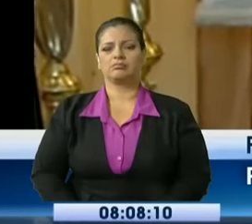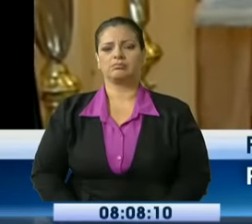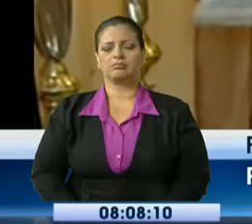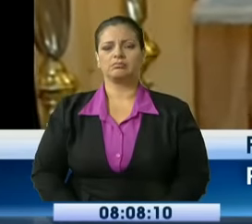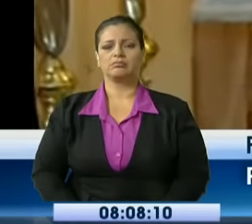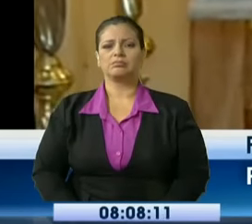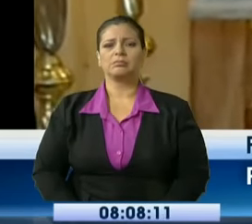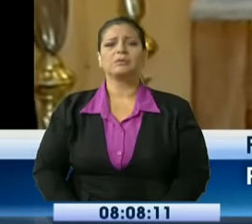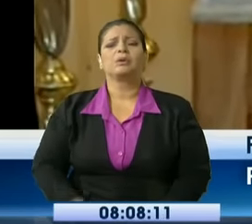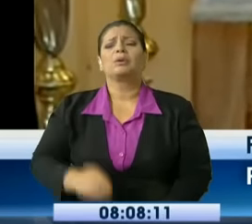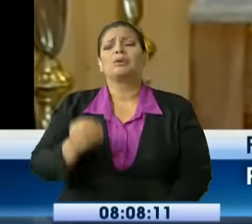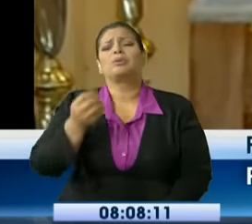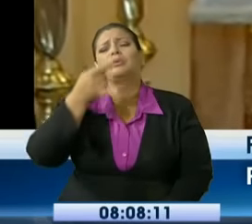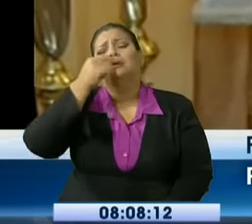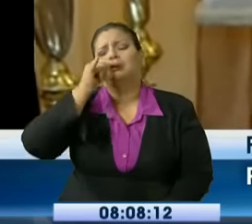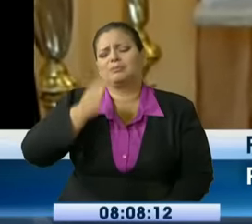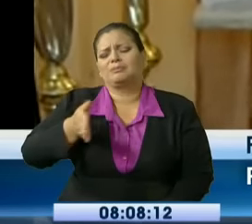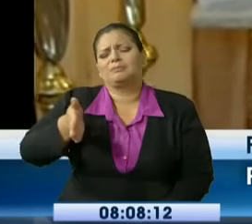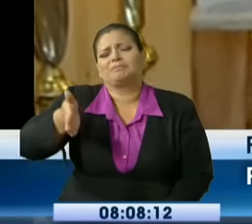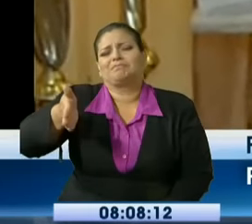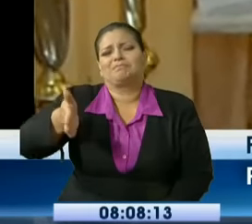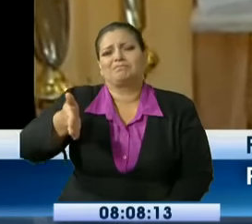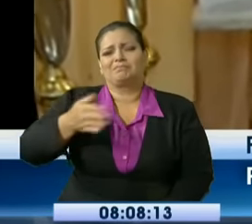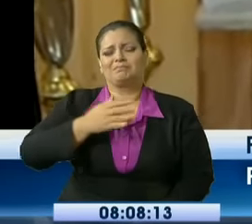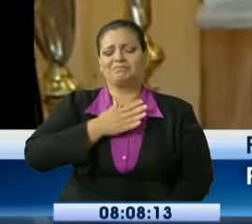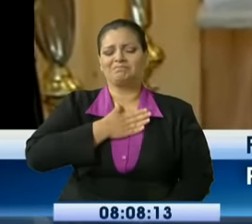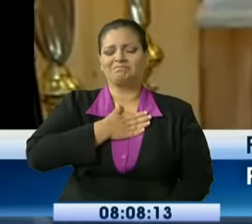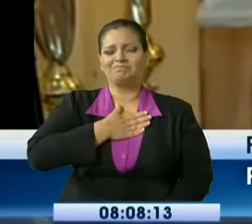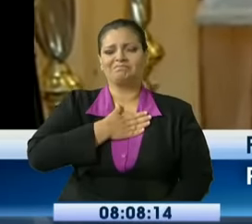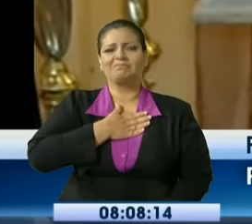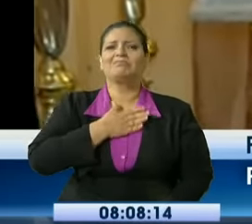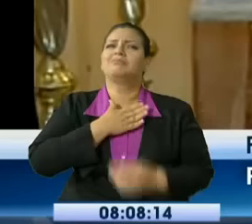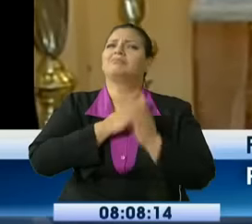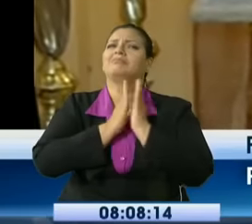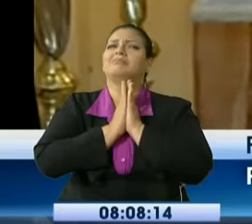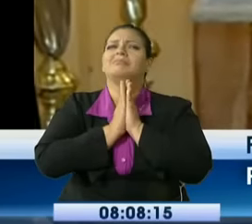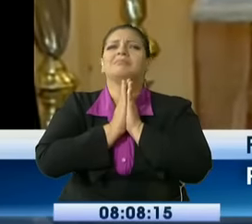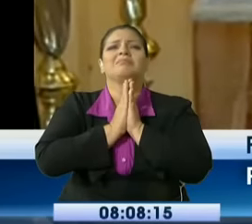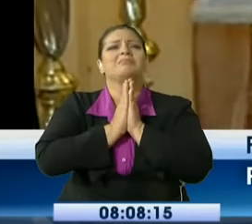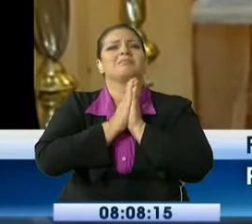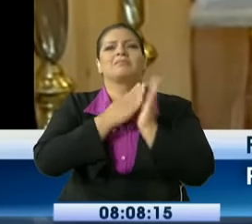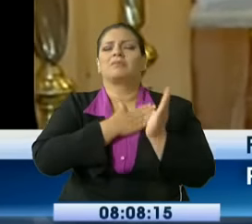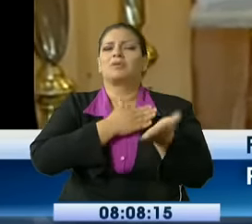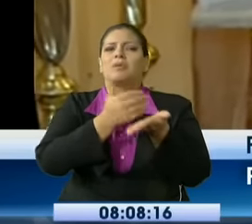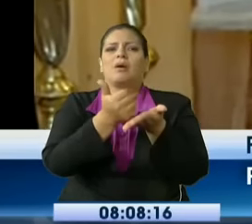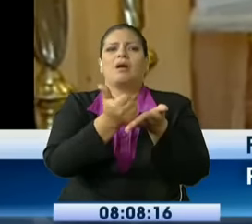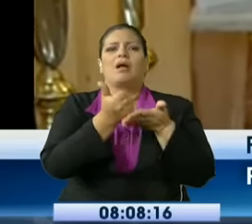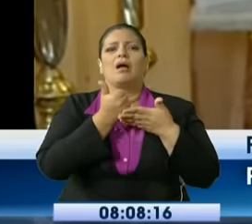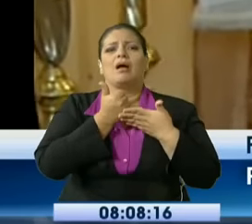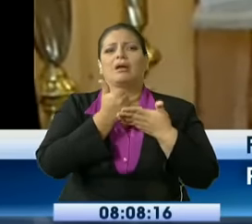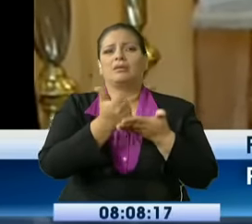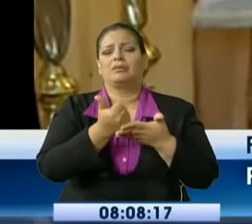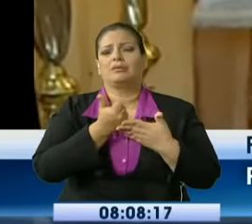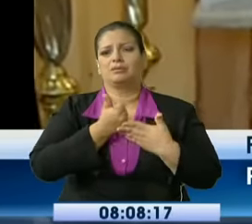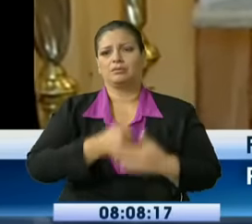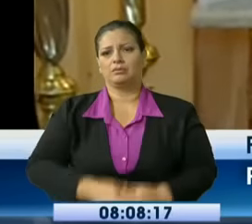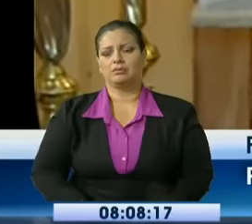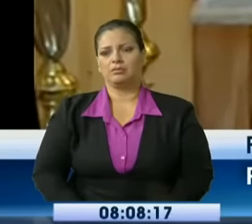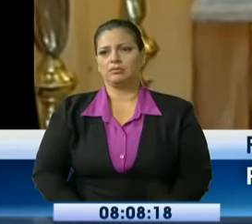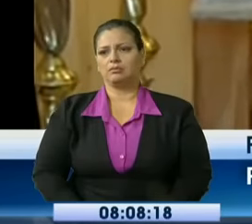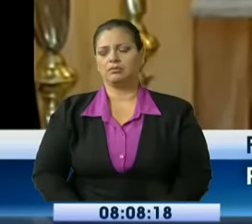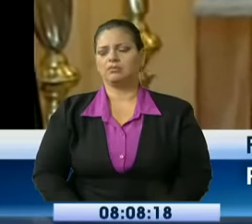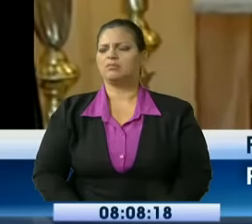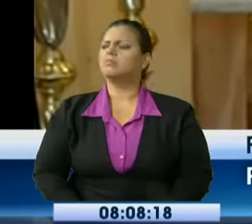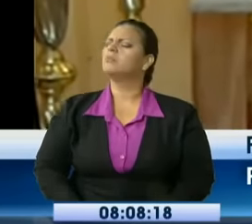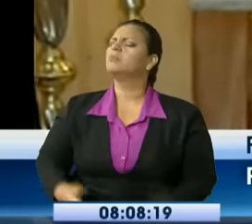vida. Estaba recién comenzando, mi chiquito. Ayúdeme, por el amor de Dios, por esa casa. ¿Esa casa dónde queda? Deme